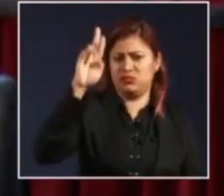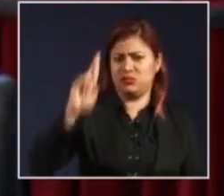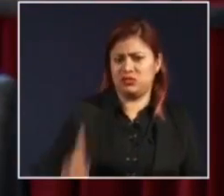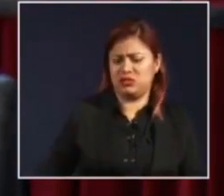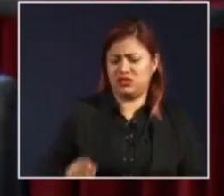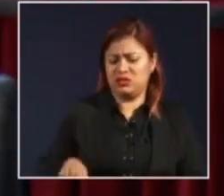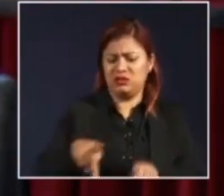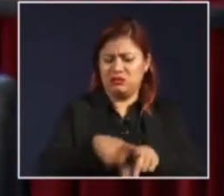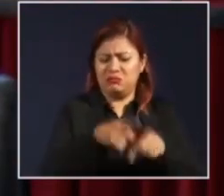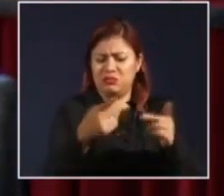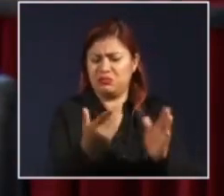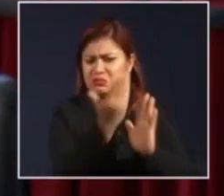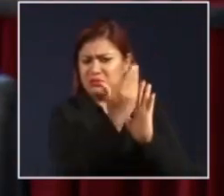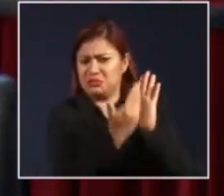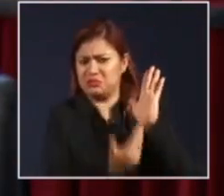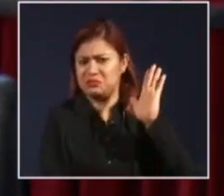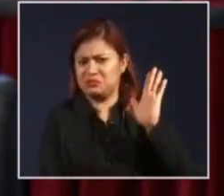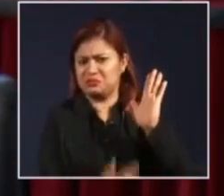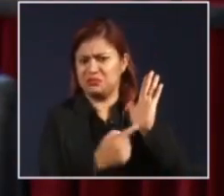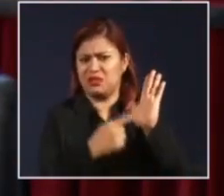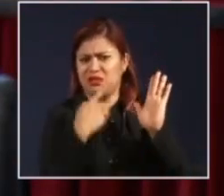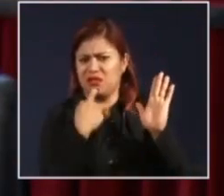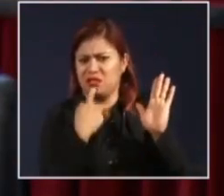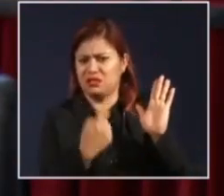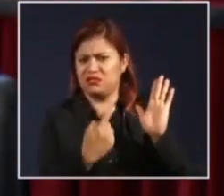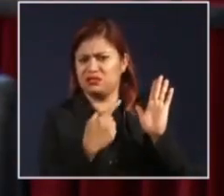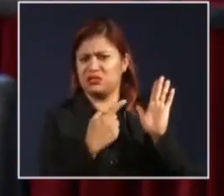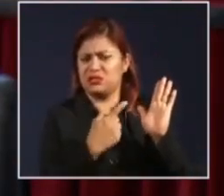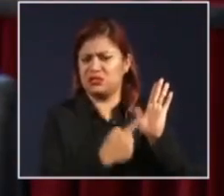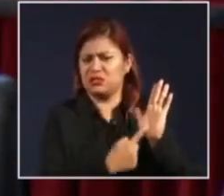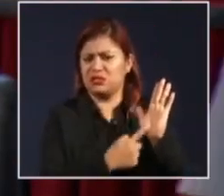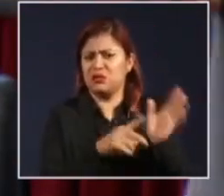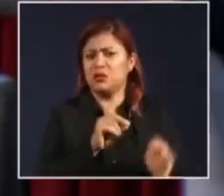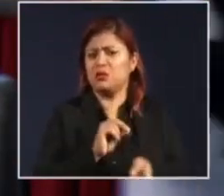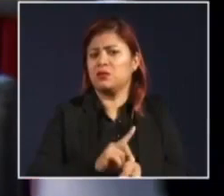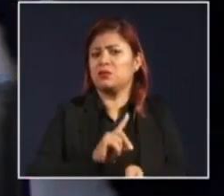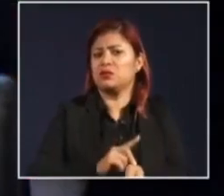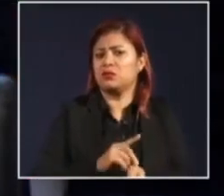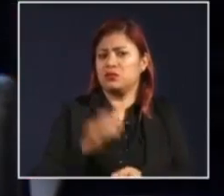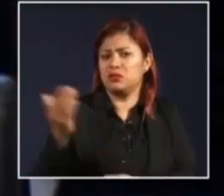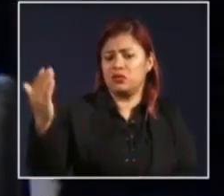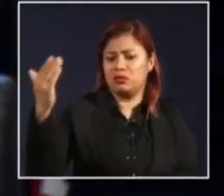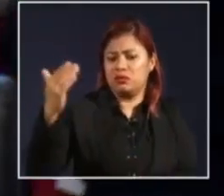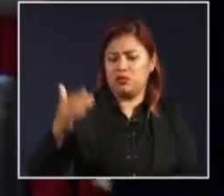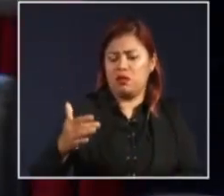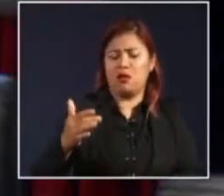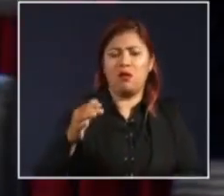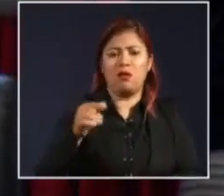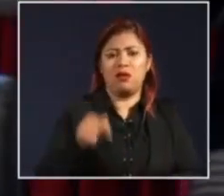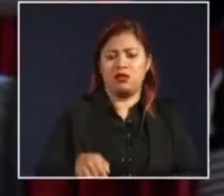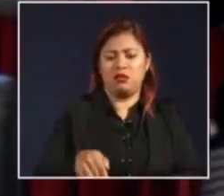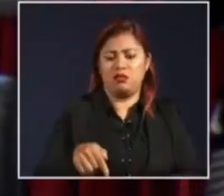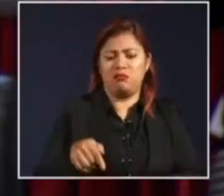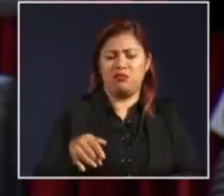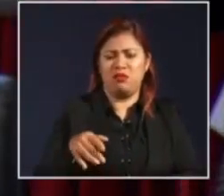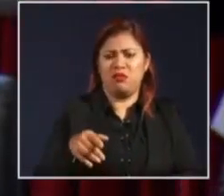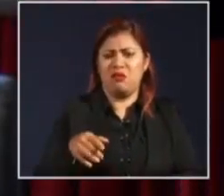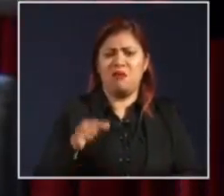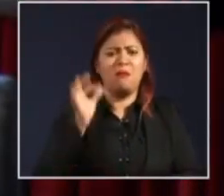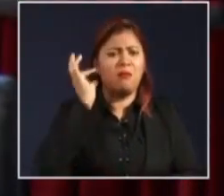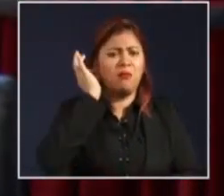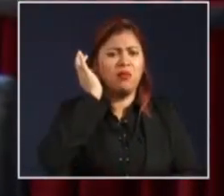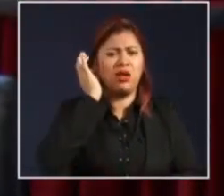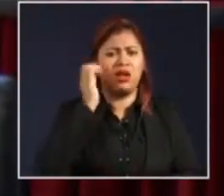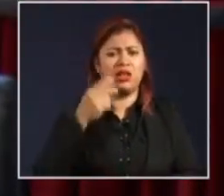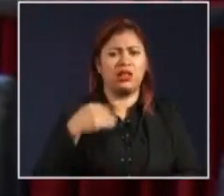este periódico acaba de publicar que este ginecólogo trajo a una parienta de Panamá que supuestamente tenía